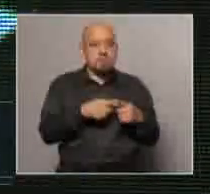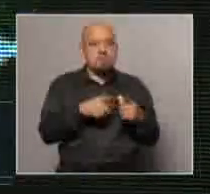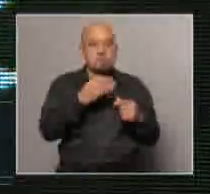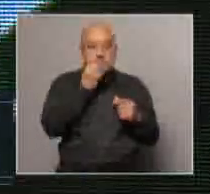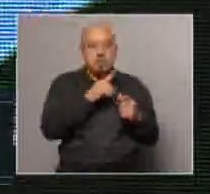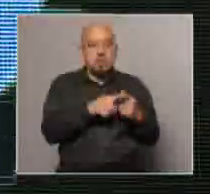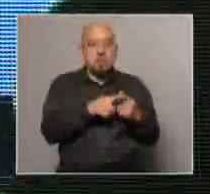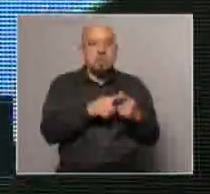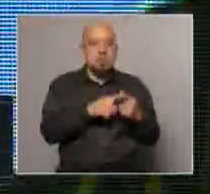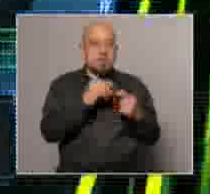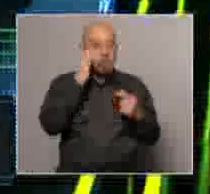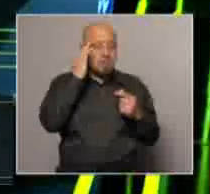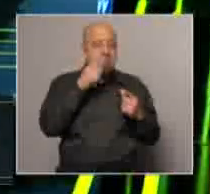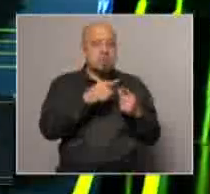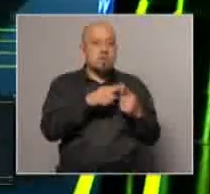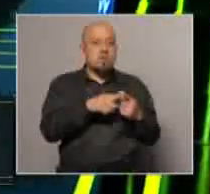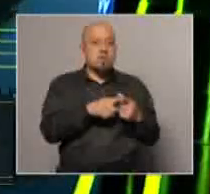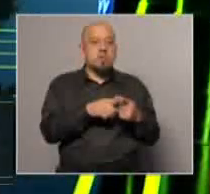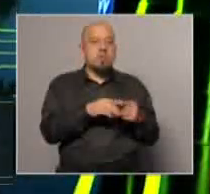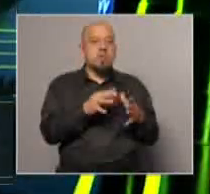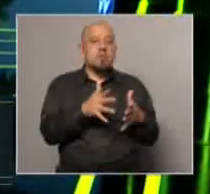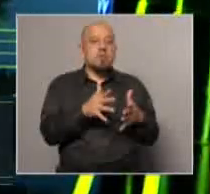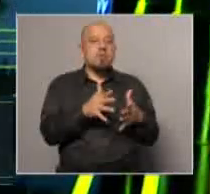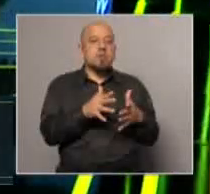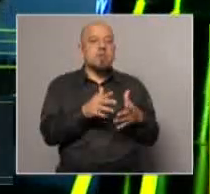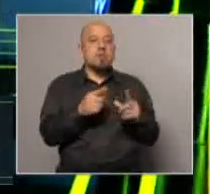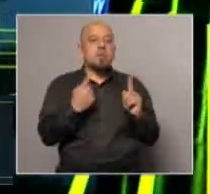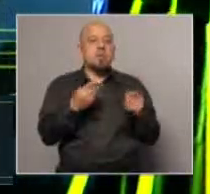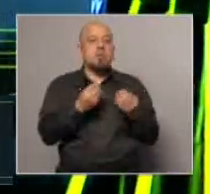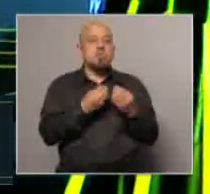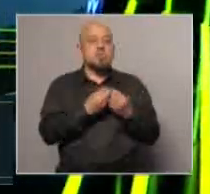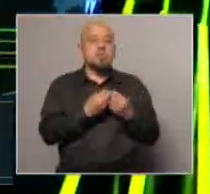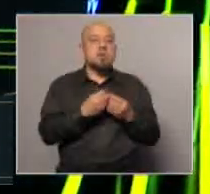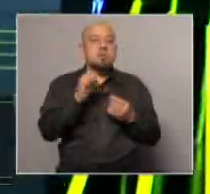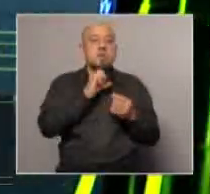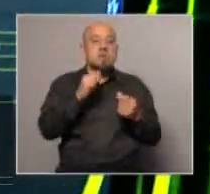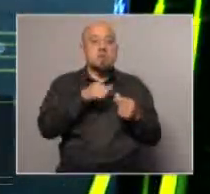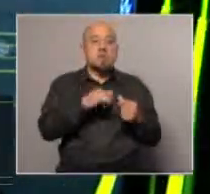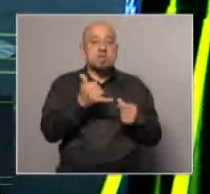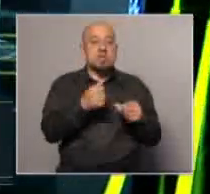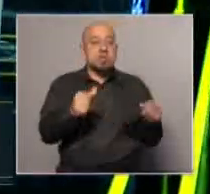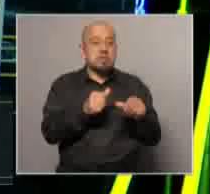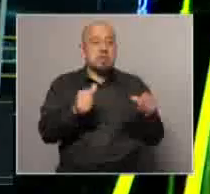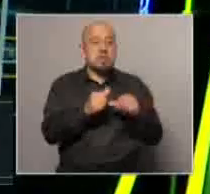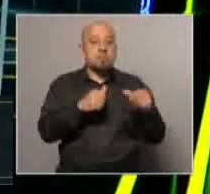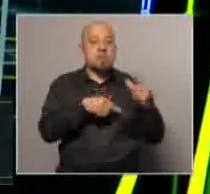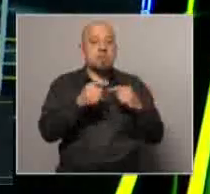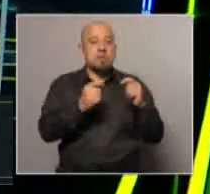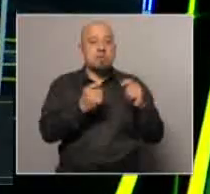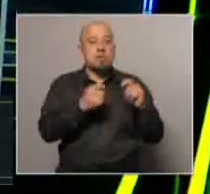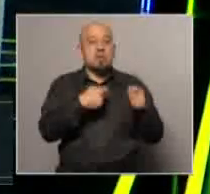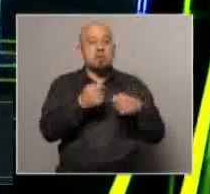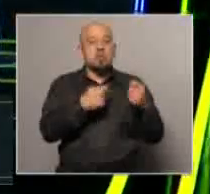bueno que esto se tenga en cuenta como un producto más, puesto que para muchas empresas ya lo empieza a ser, y sobre todo con una proyección de negocio